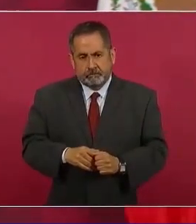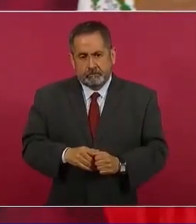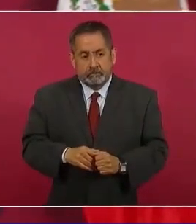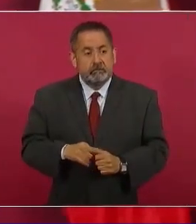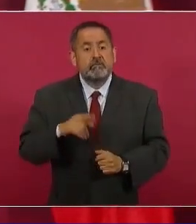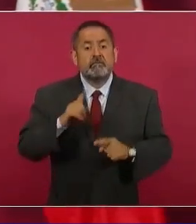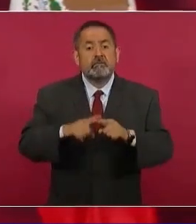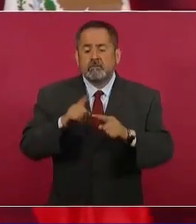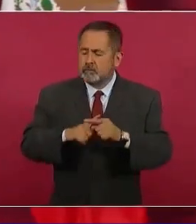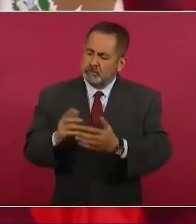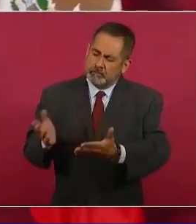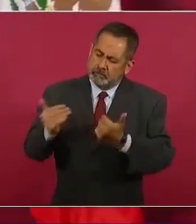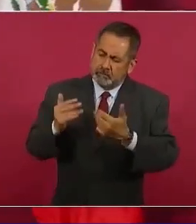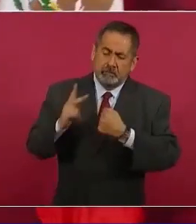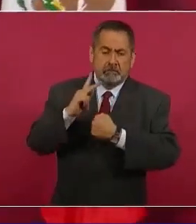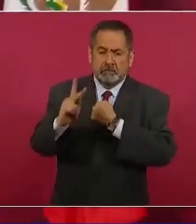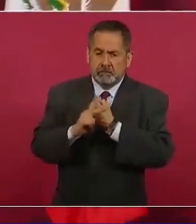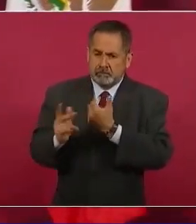asilo